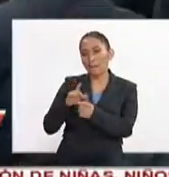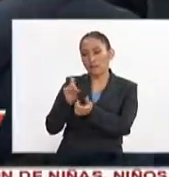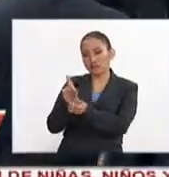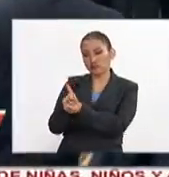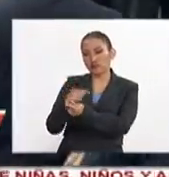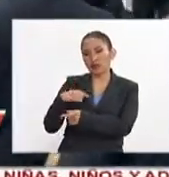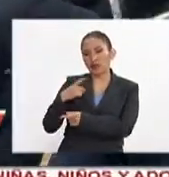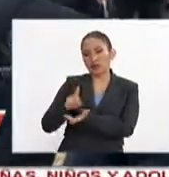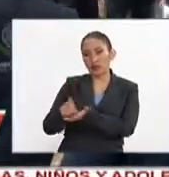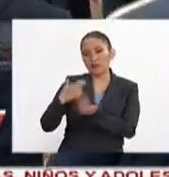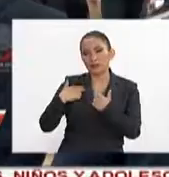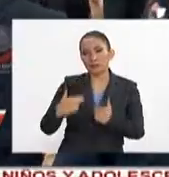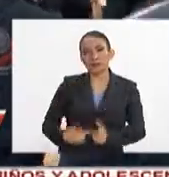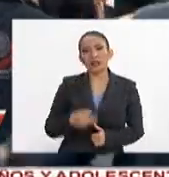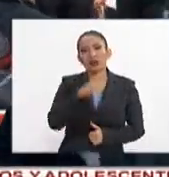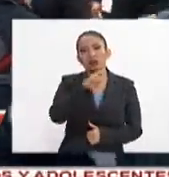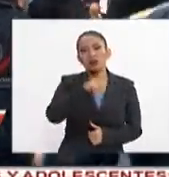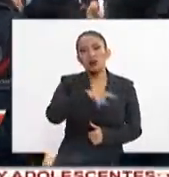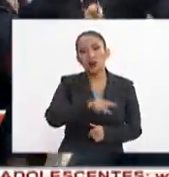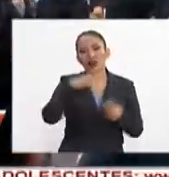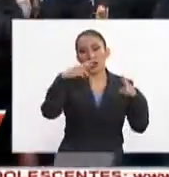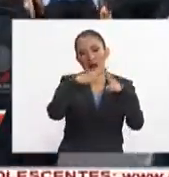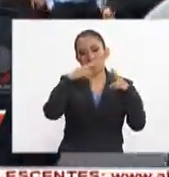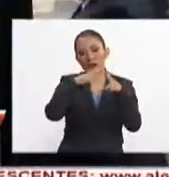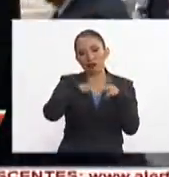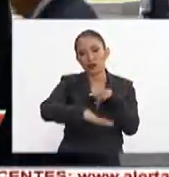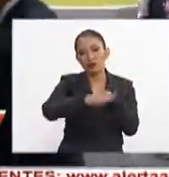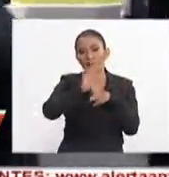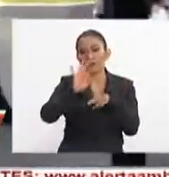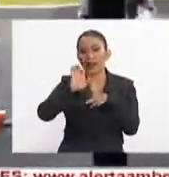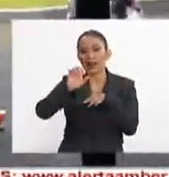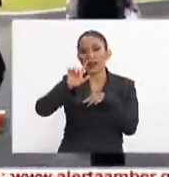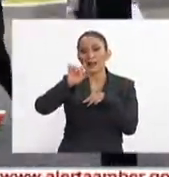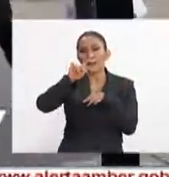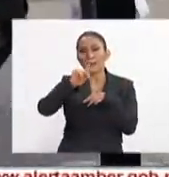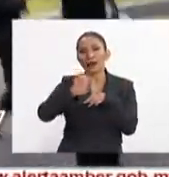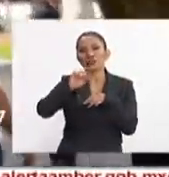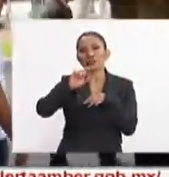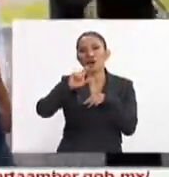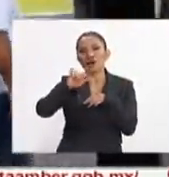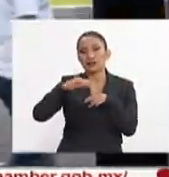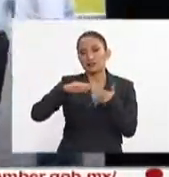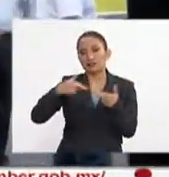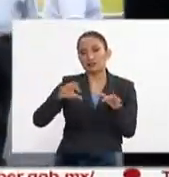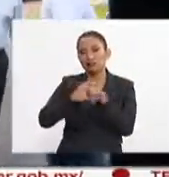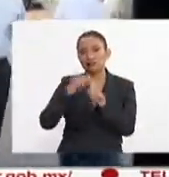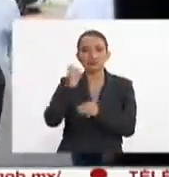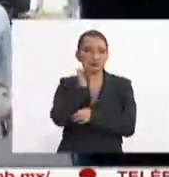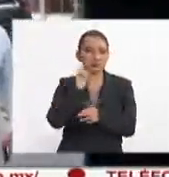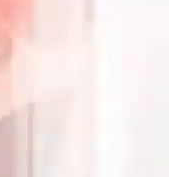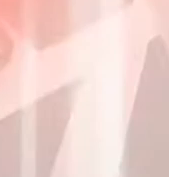Derechos Humanos, Humberto Roque Villanueva, de Asuntos Religiosos, y Felipe Solís, de Enlace Legislativo.